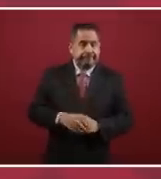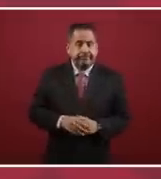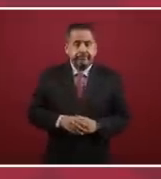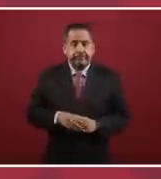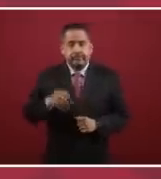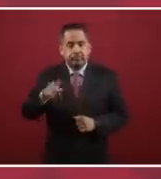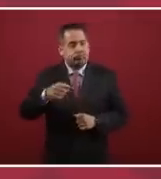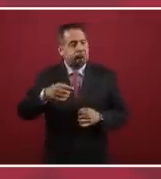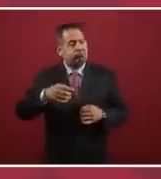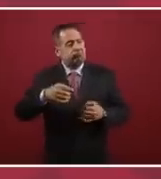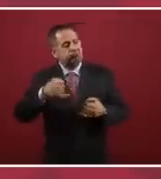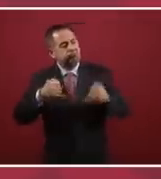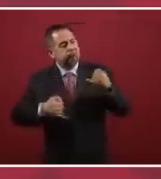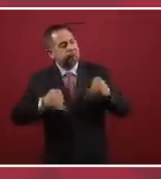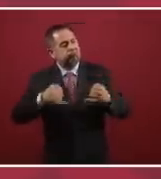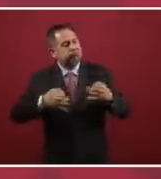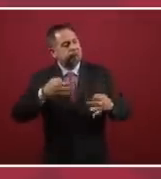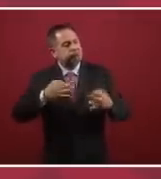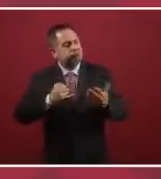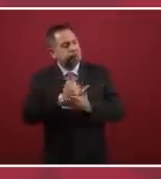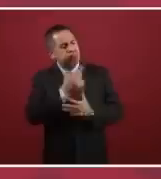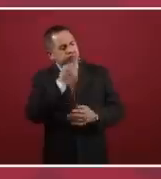son los jueces.